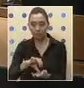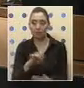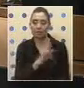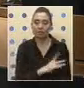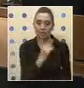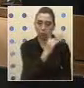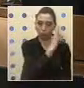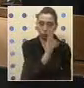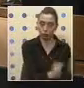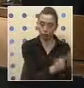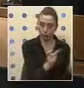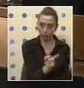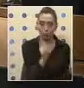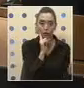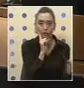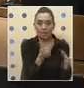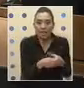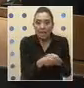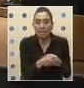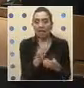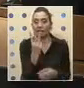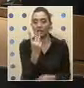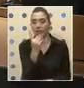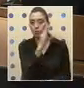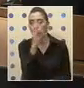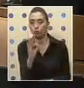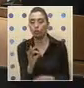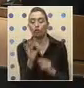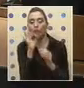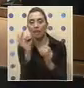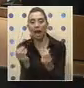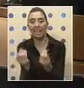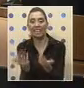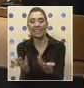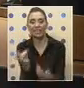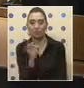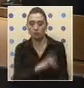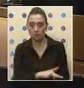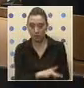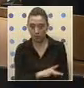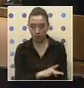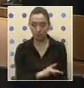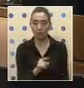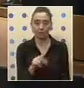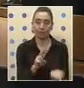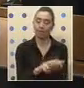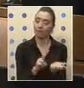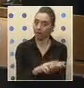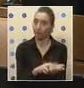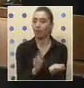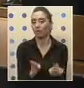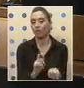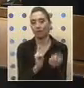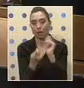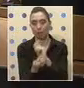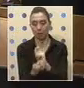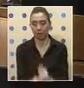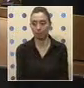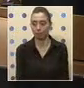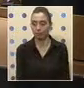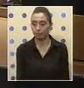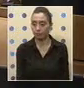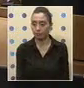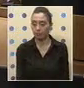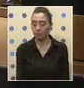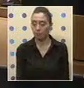1% concentra el 31% de la riqueza de Chile. Y esa realidad es una realidad que tenemos que cambiar.